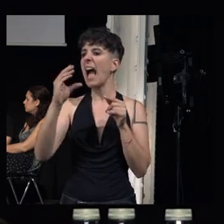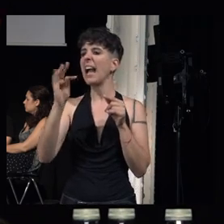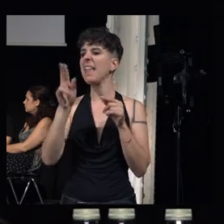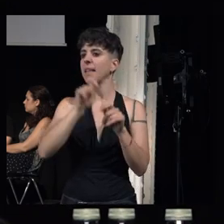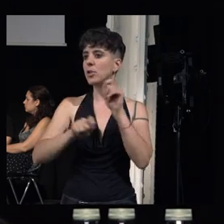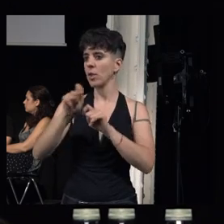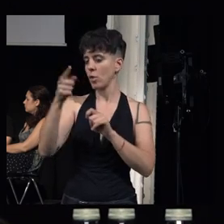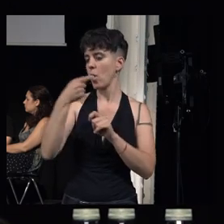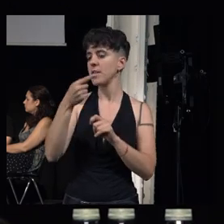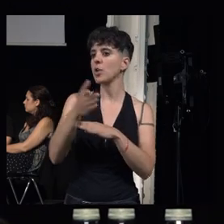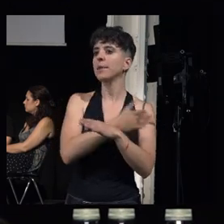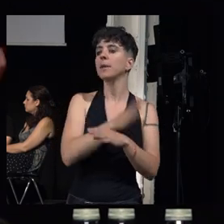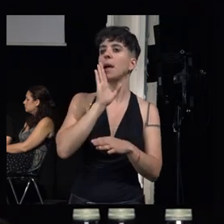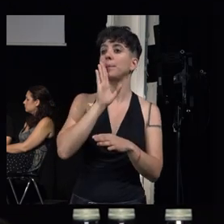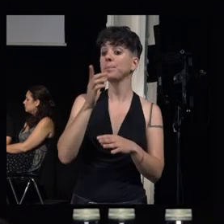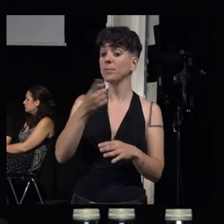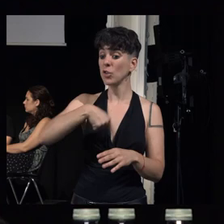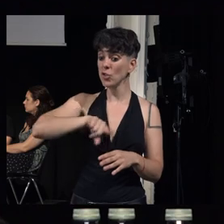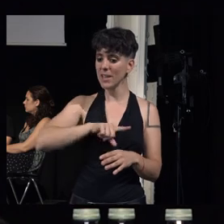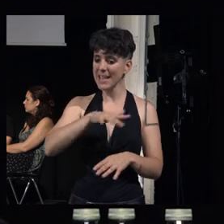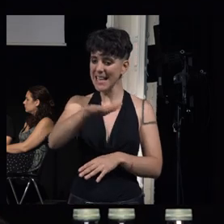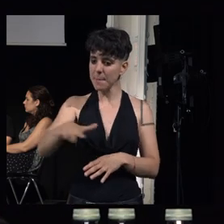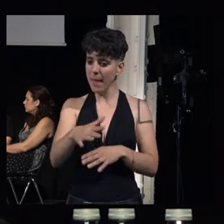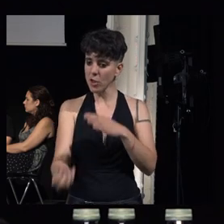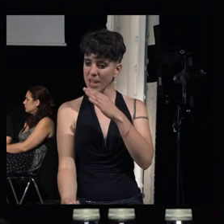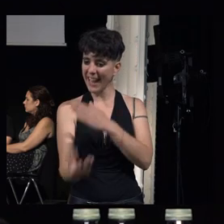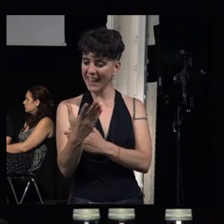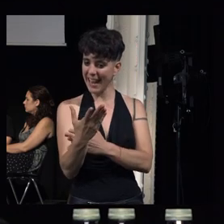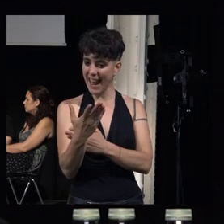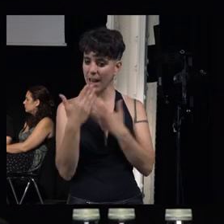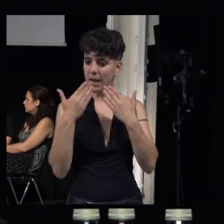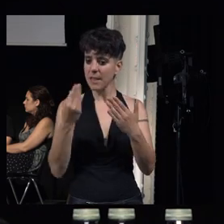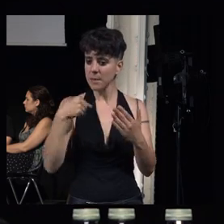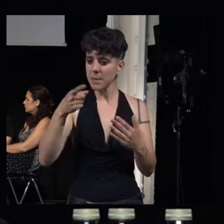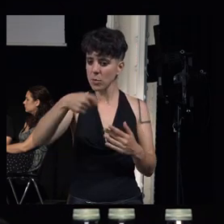decir, a veces somos capaces de generar espacios que generan o que crean